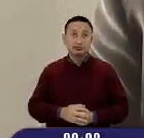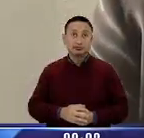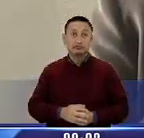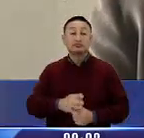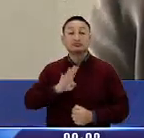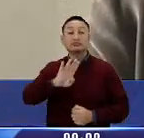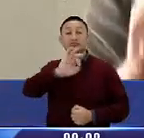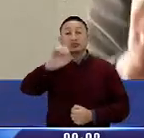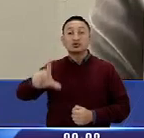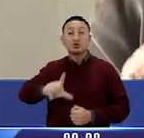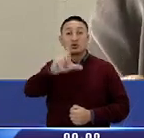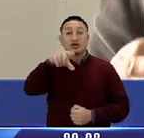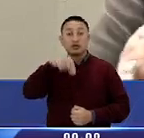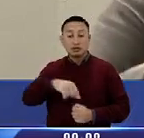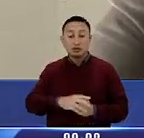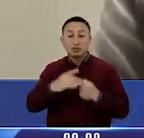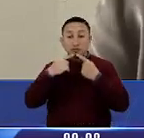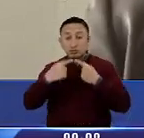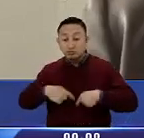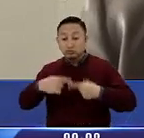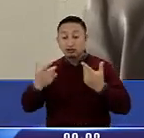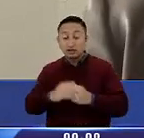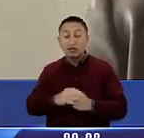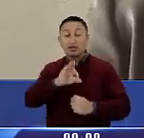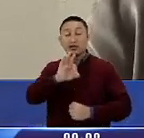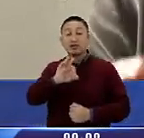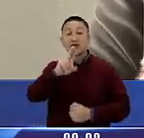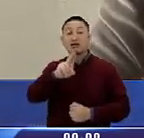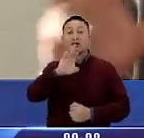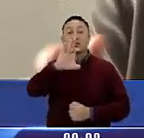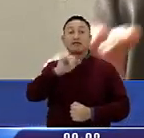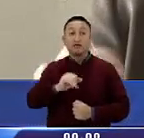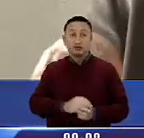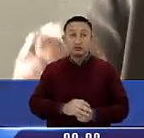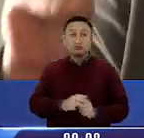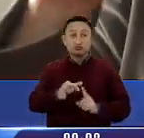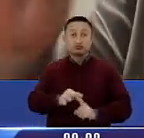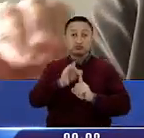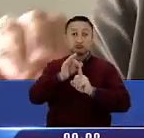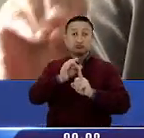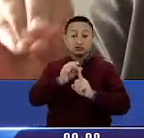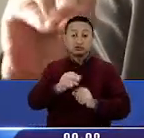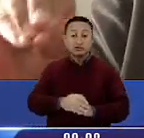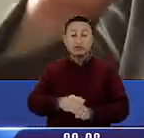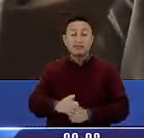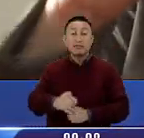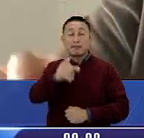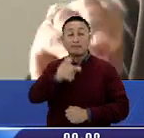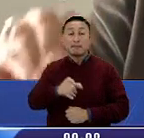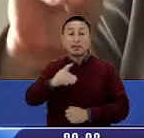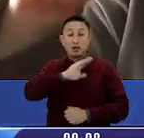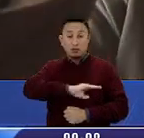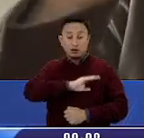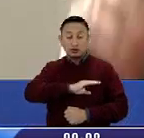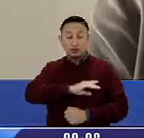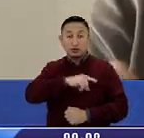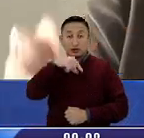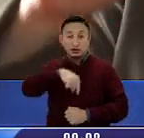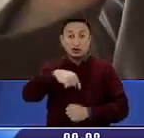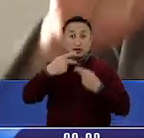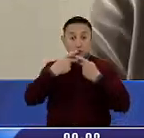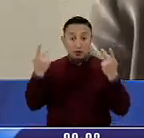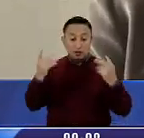4 de julio estamos convocando del Frente Unitario, compañeros, y en especial a todos los trabajadores de los municipios del país, sector